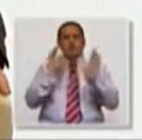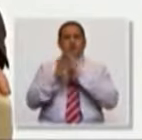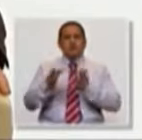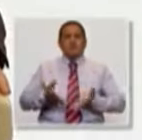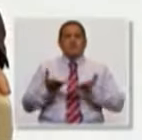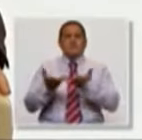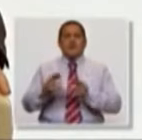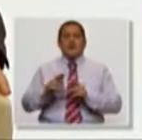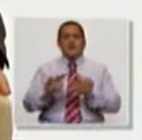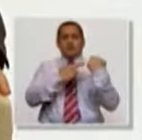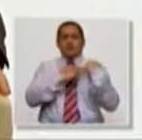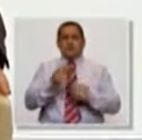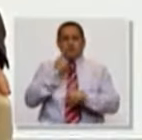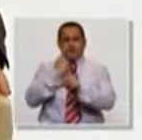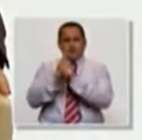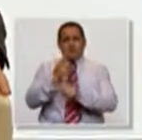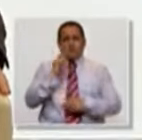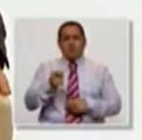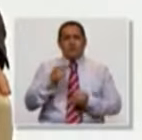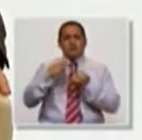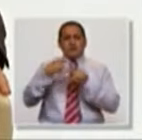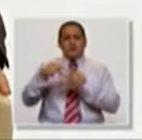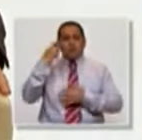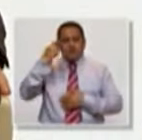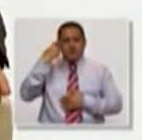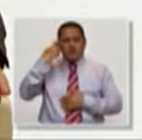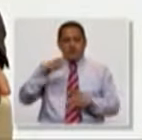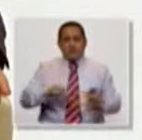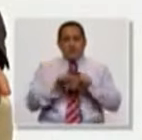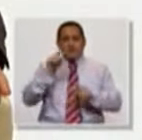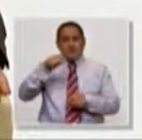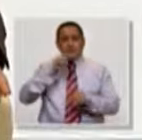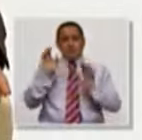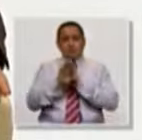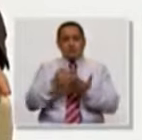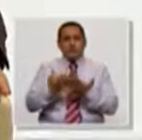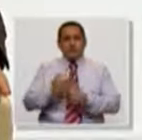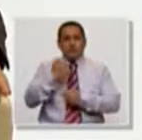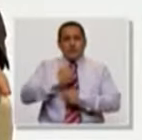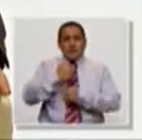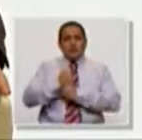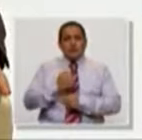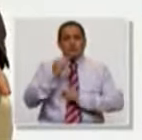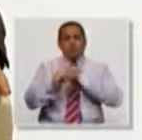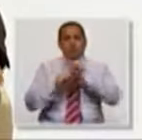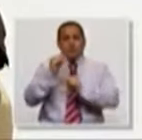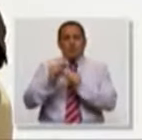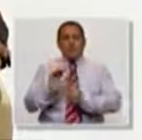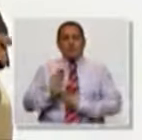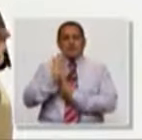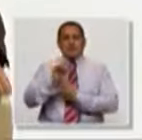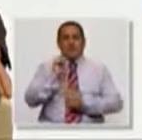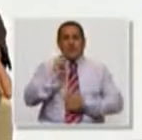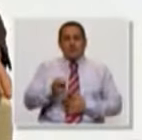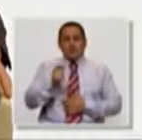responsabilidad directa al juez, tiene que haber todo un sostén de políticas públicas, de herramientas de gestiones que puedan ir trasladándose hasta el juez para que éste